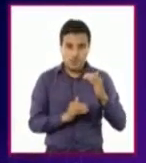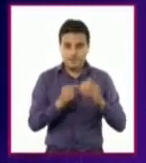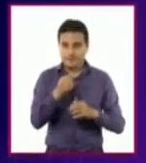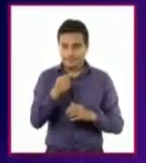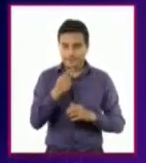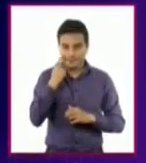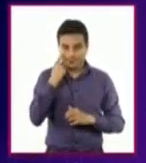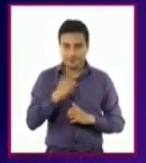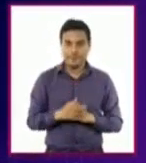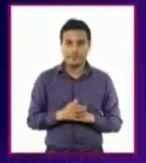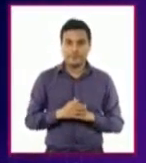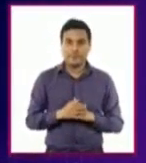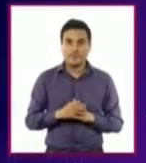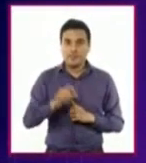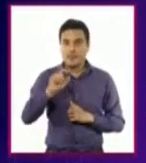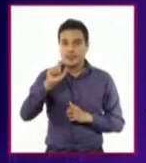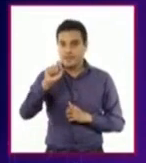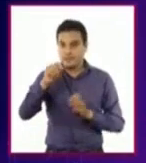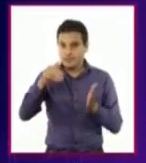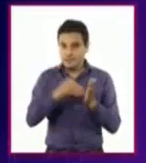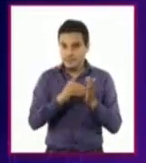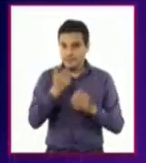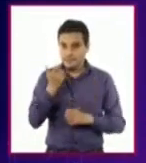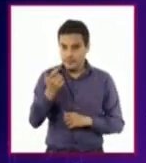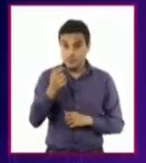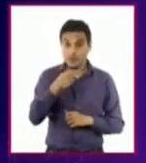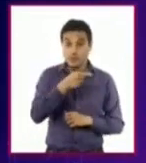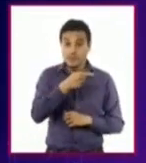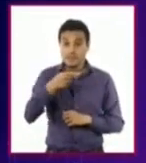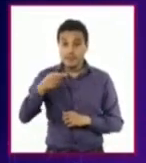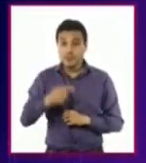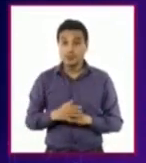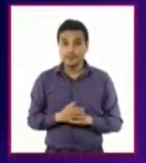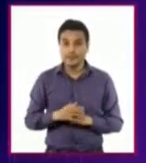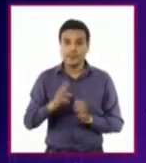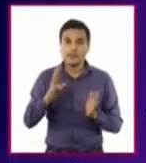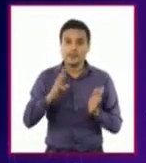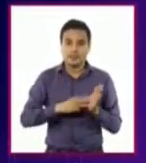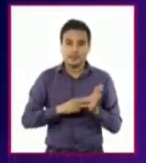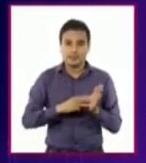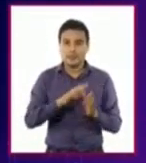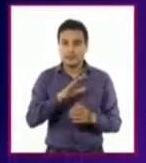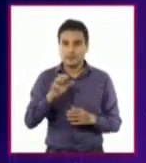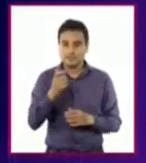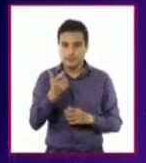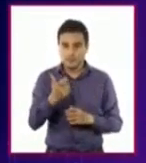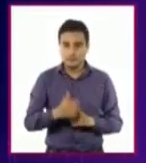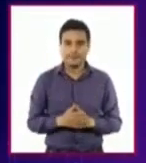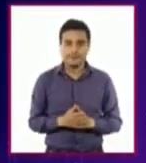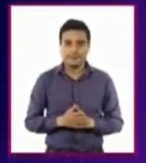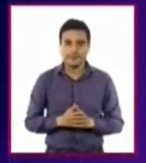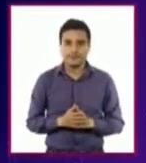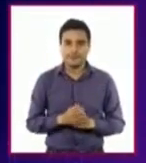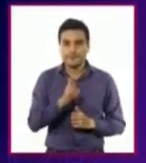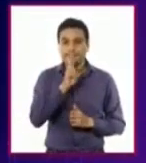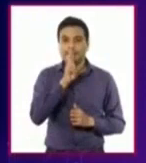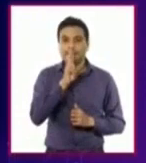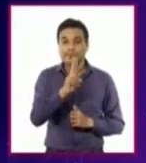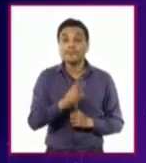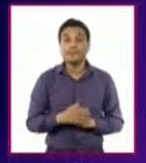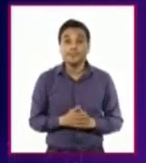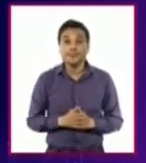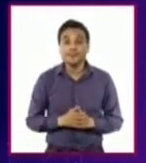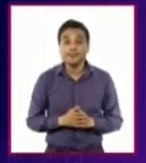este caso es 20 mil pesos menos el dato menor que es 3 mil 500 pesos el rango será